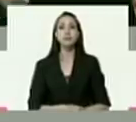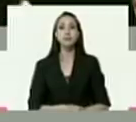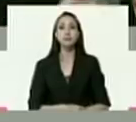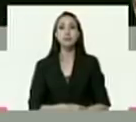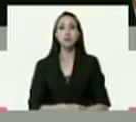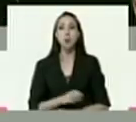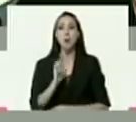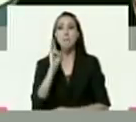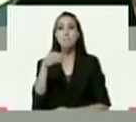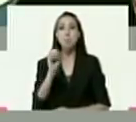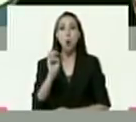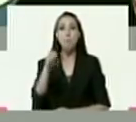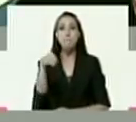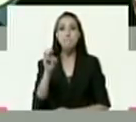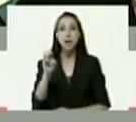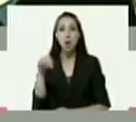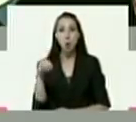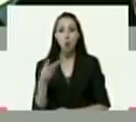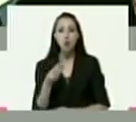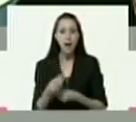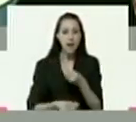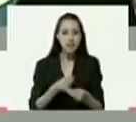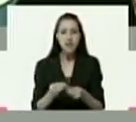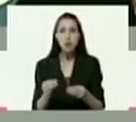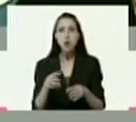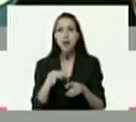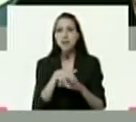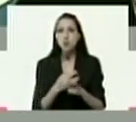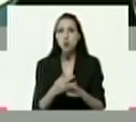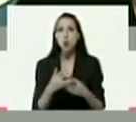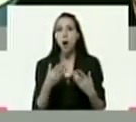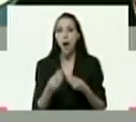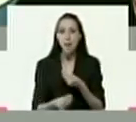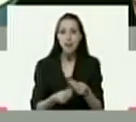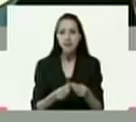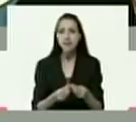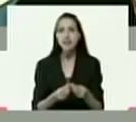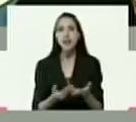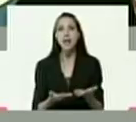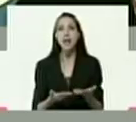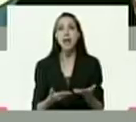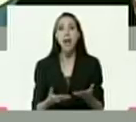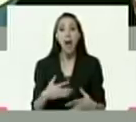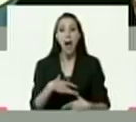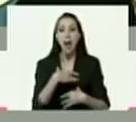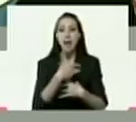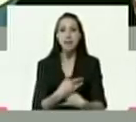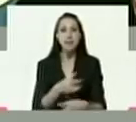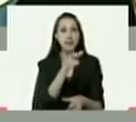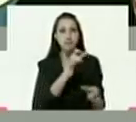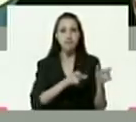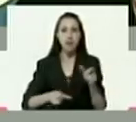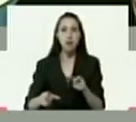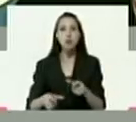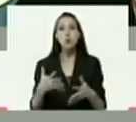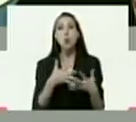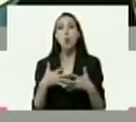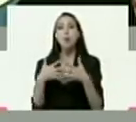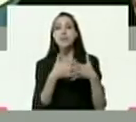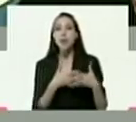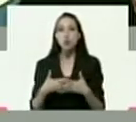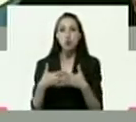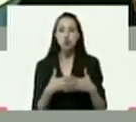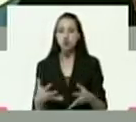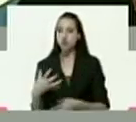Pompeo, fabricar una situación para luego sobre eso obtener resultados para los intereses de los Estados Unidos. No